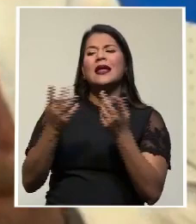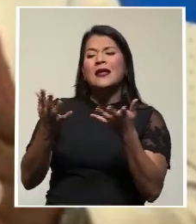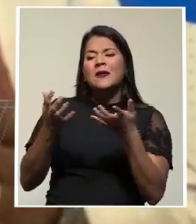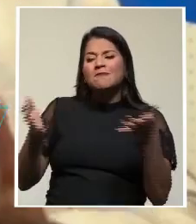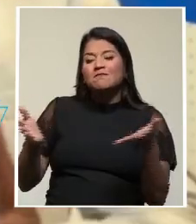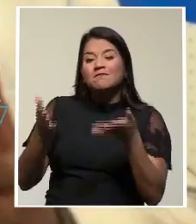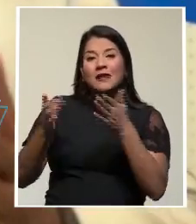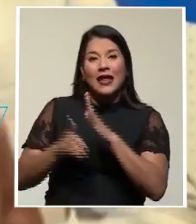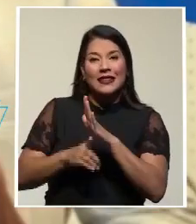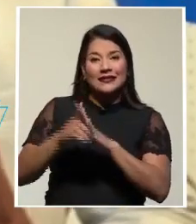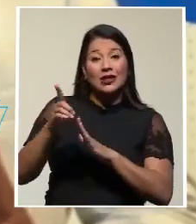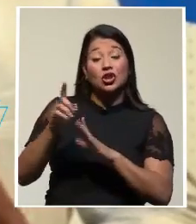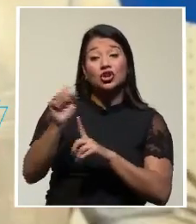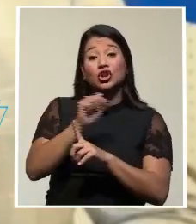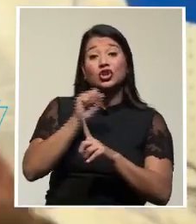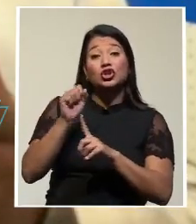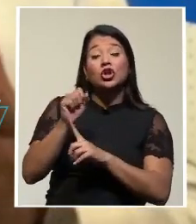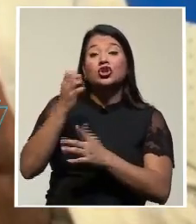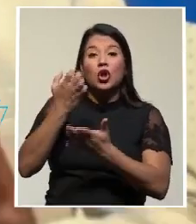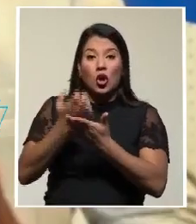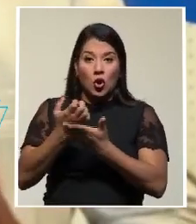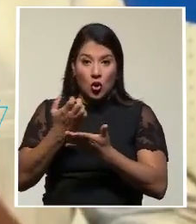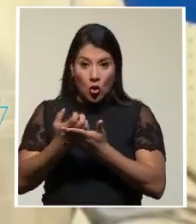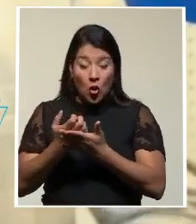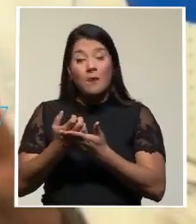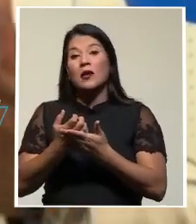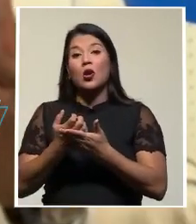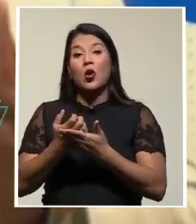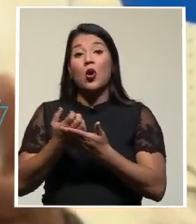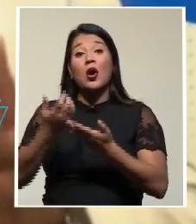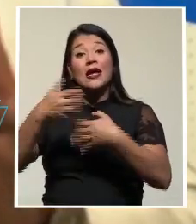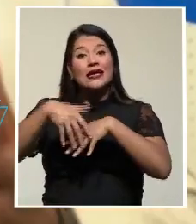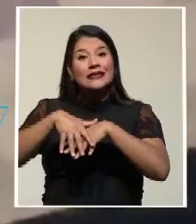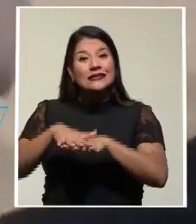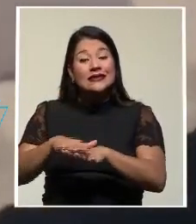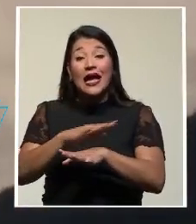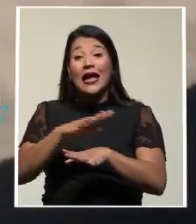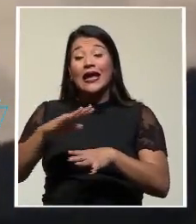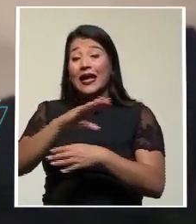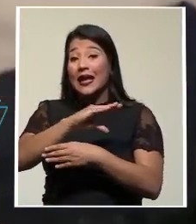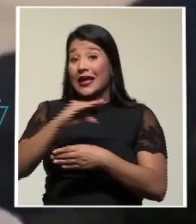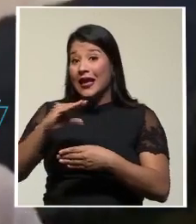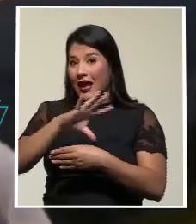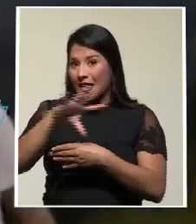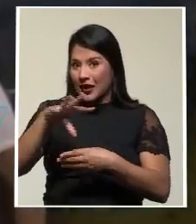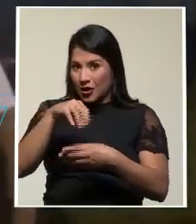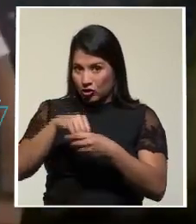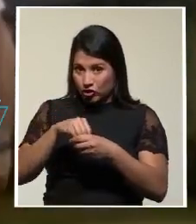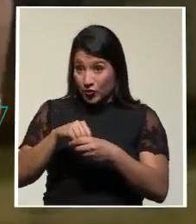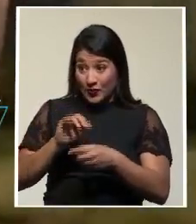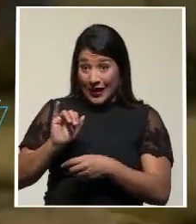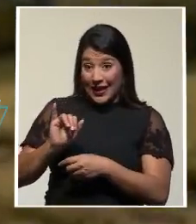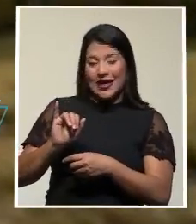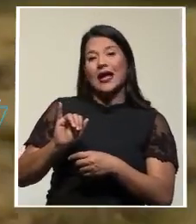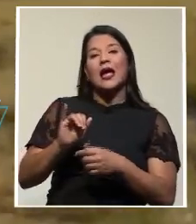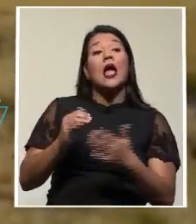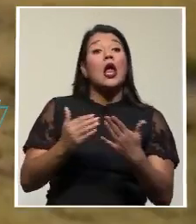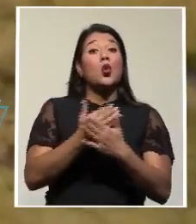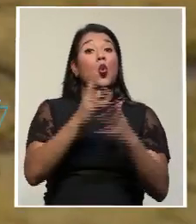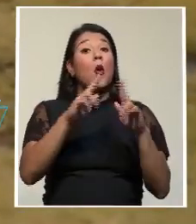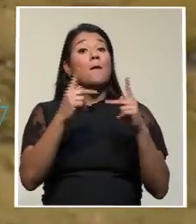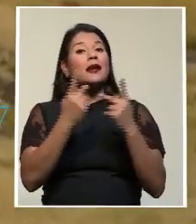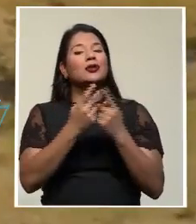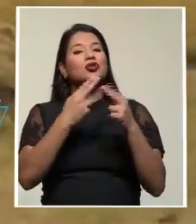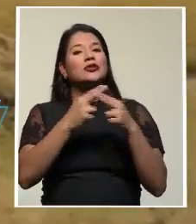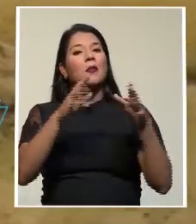desarrollo socioeconómico integral e inclusivo. En el nuevo partido Unión Liberal también se